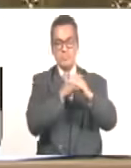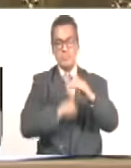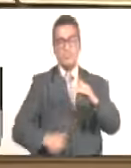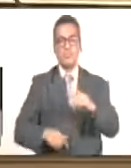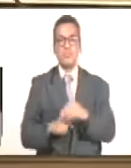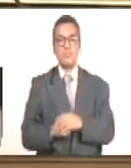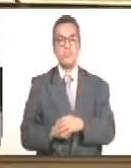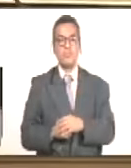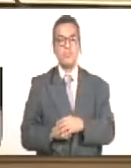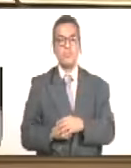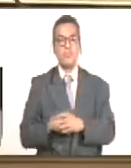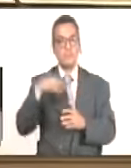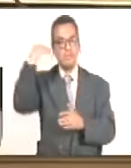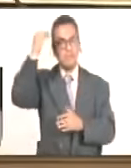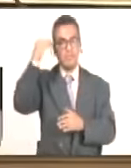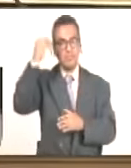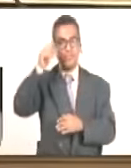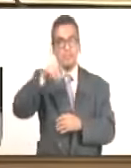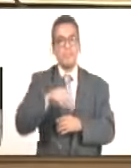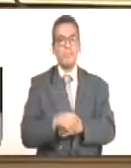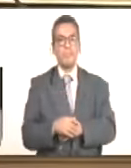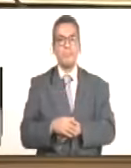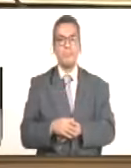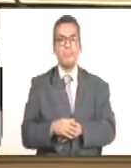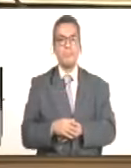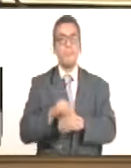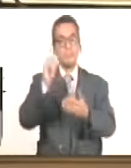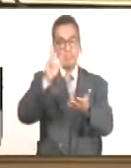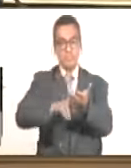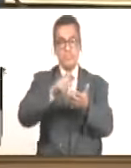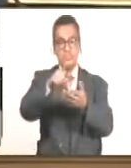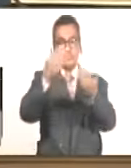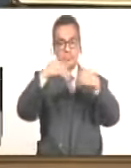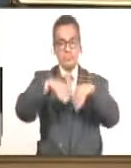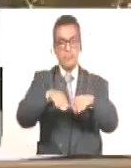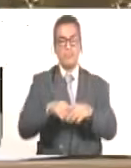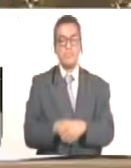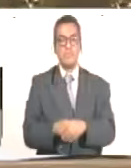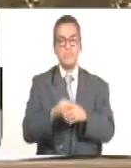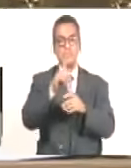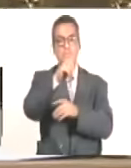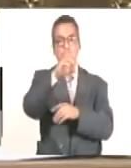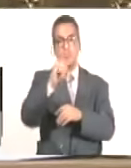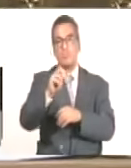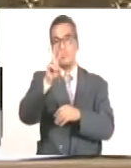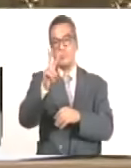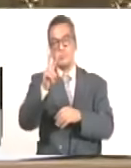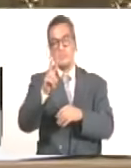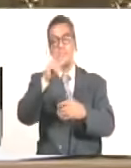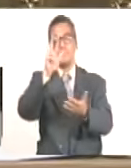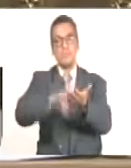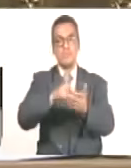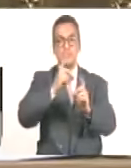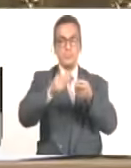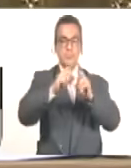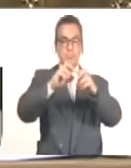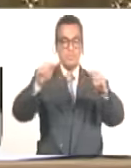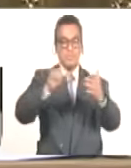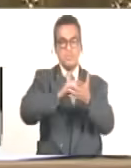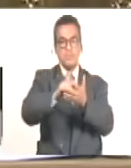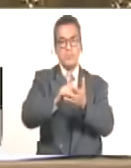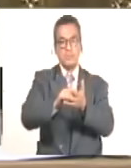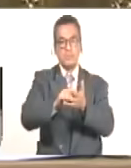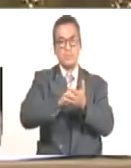vicepresidente. Consideración, aprobado. Siguiente. 102º, se propone aprobar con modificación